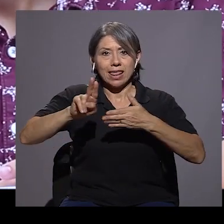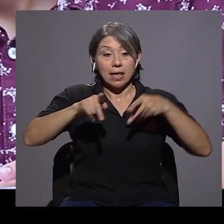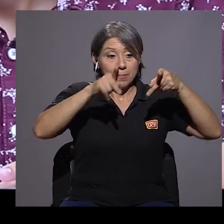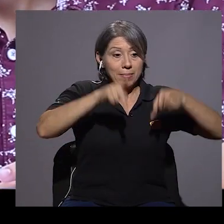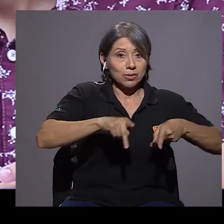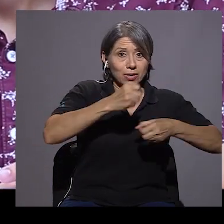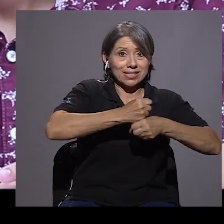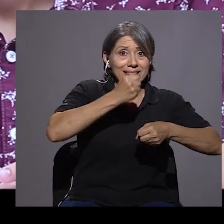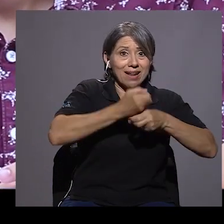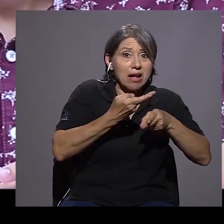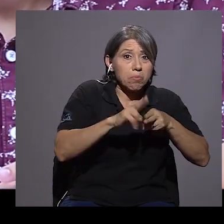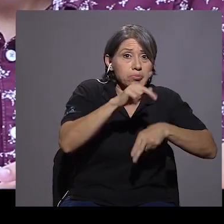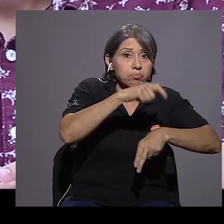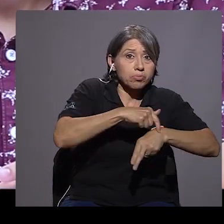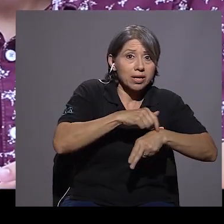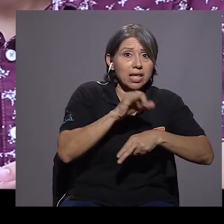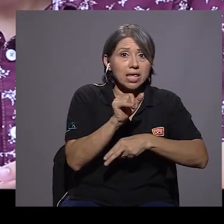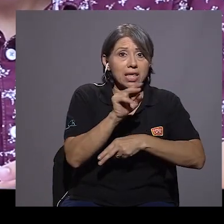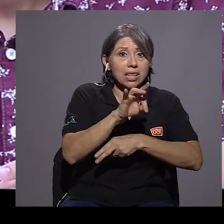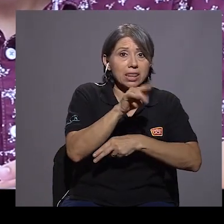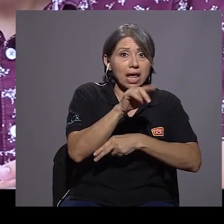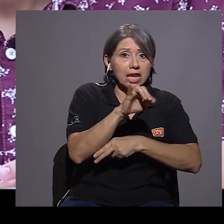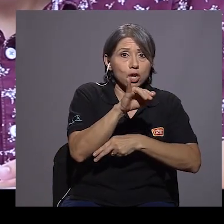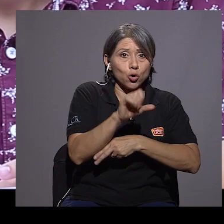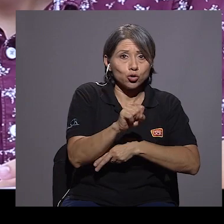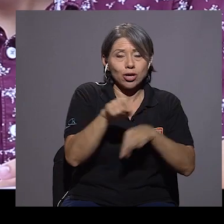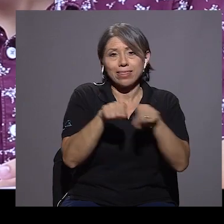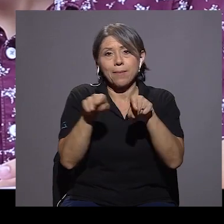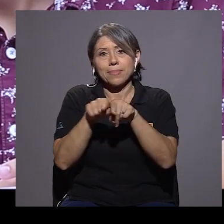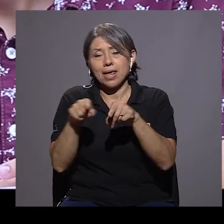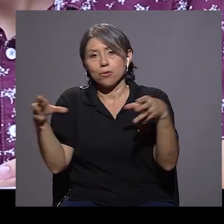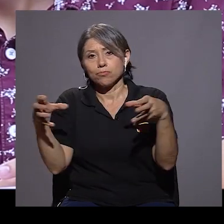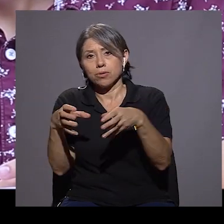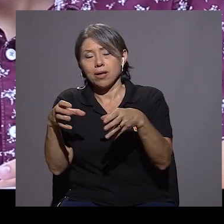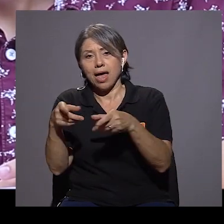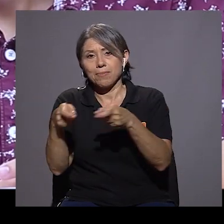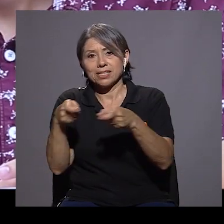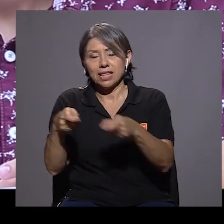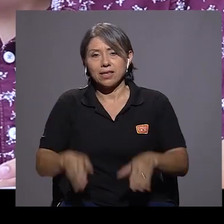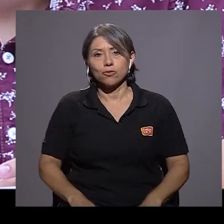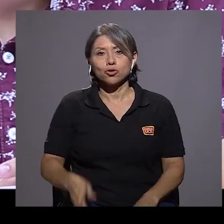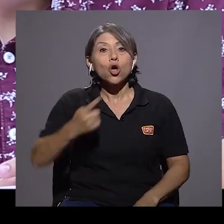universidad, para todo el interinazgo y para todos los sectores administrativos.